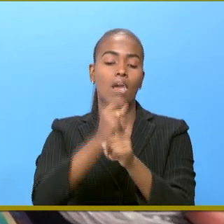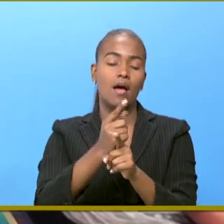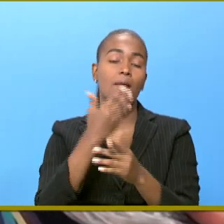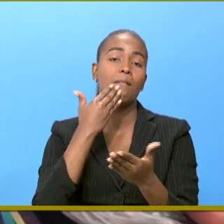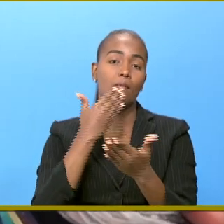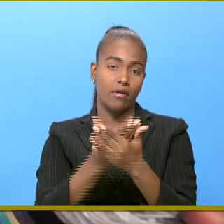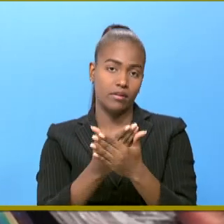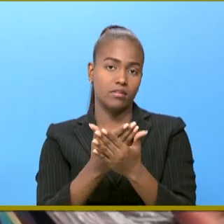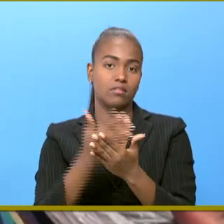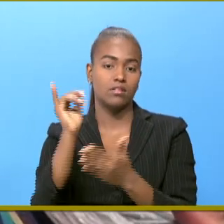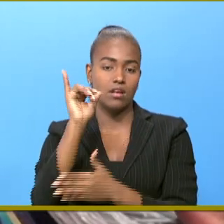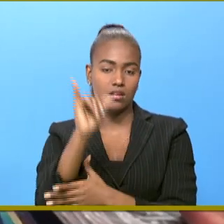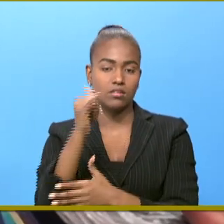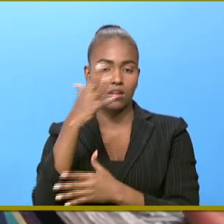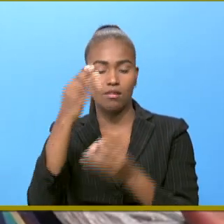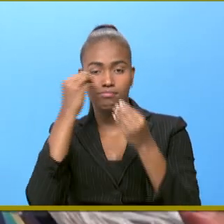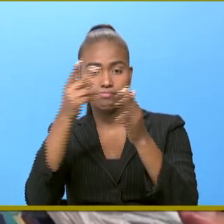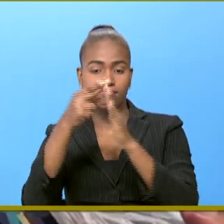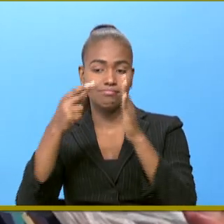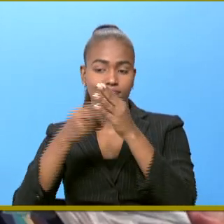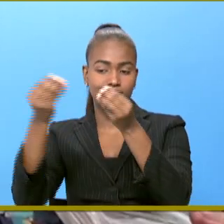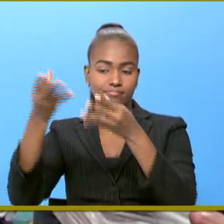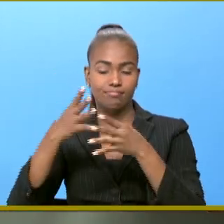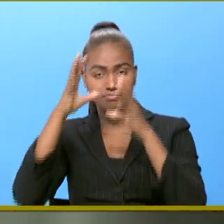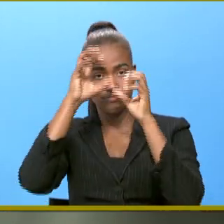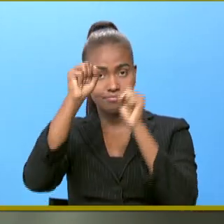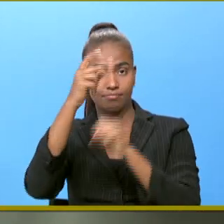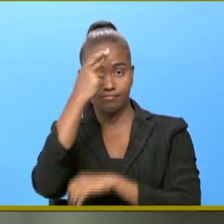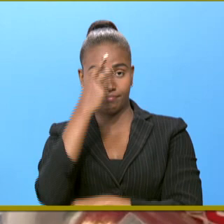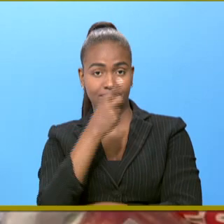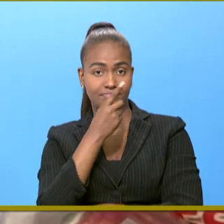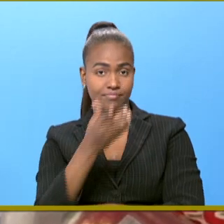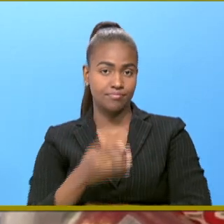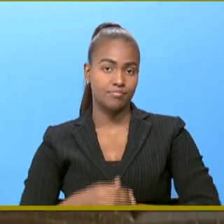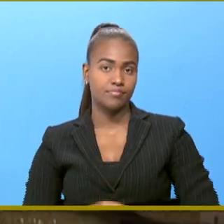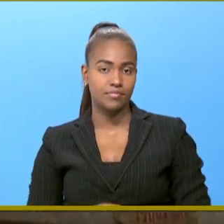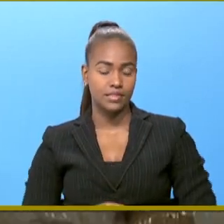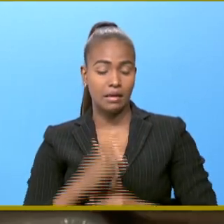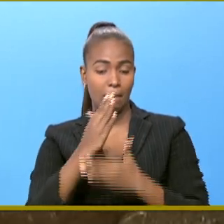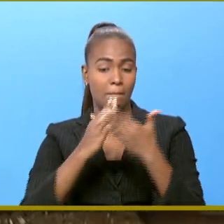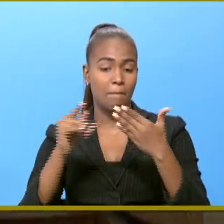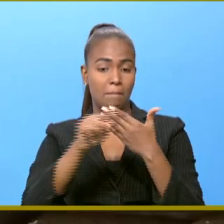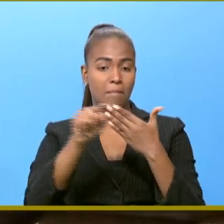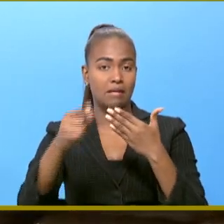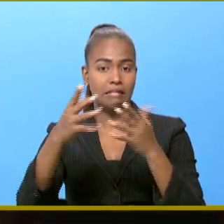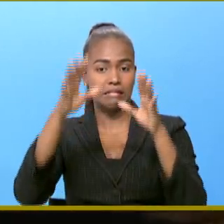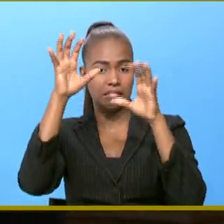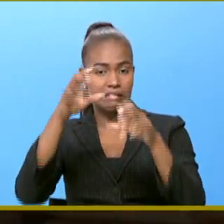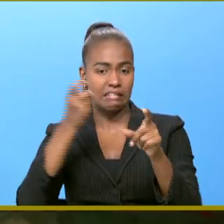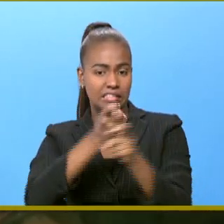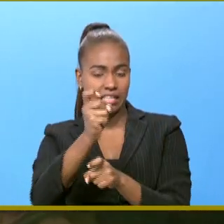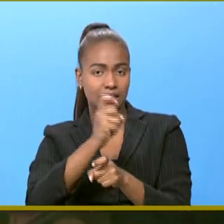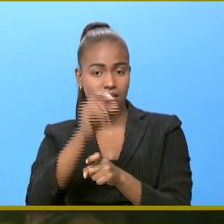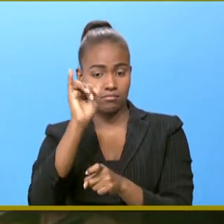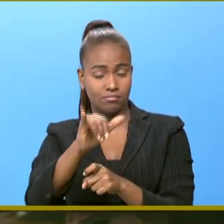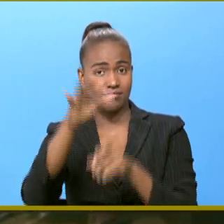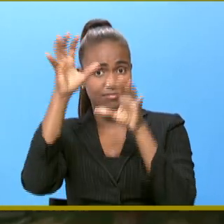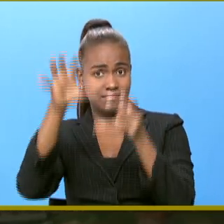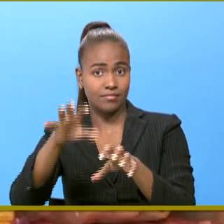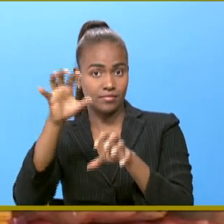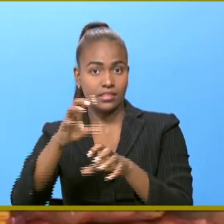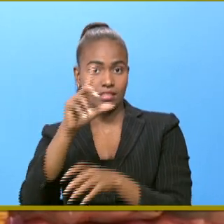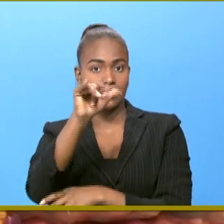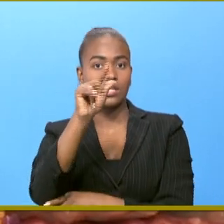estado. Esas son las instrucciones que tenemos del presidente de la República. Aparte de los estragos dejados por la